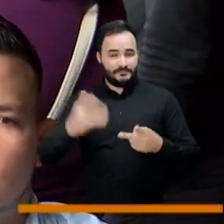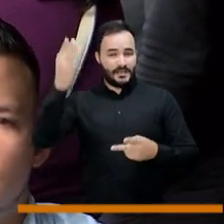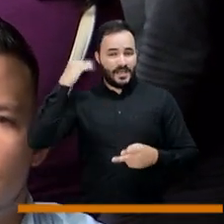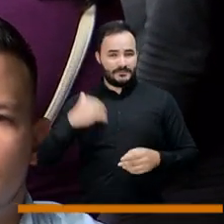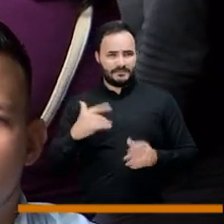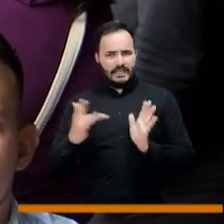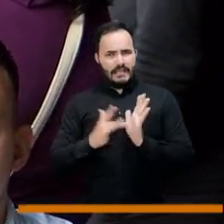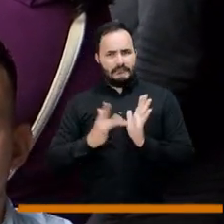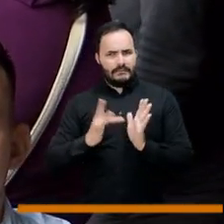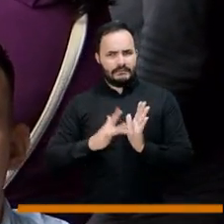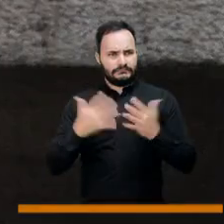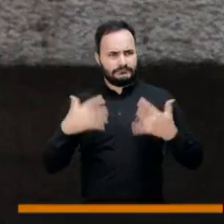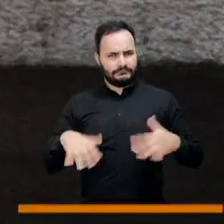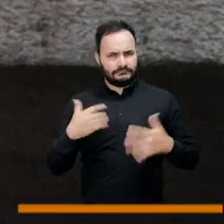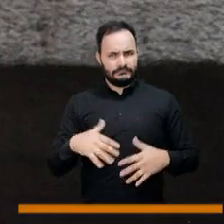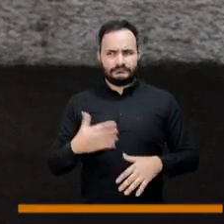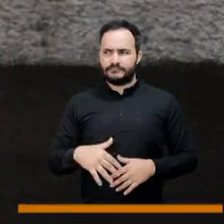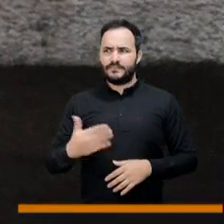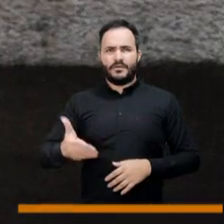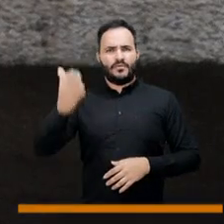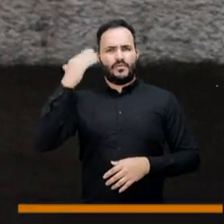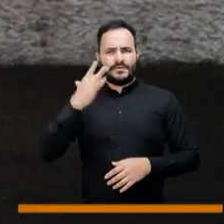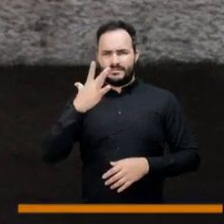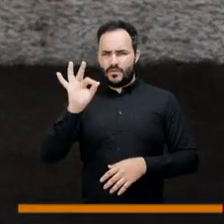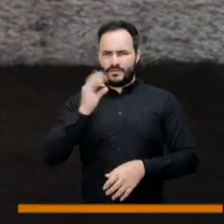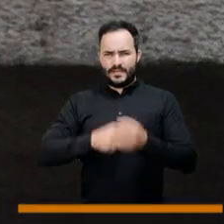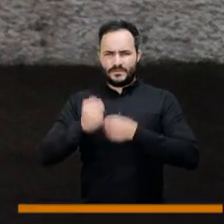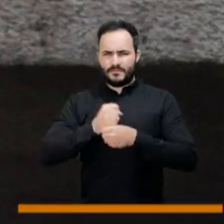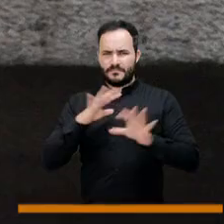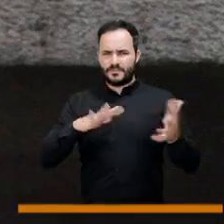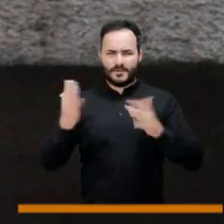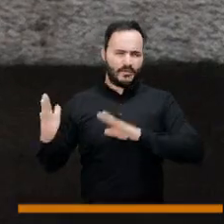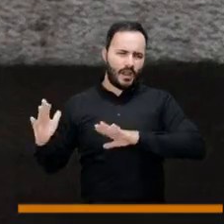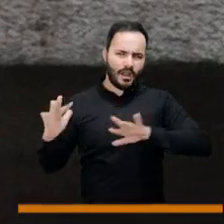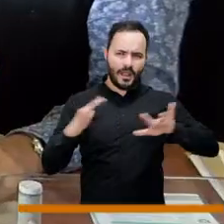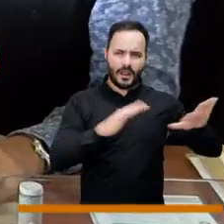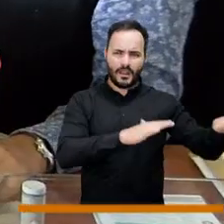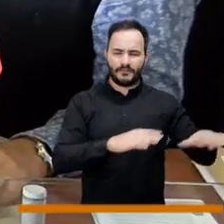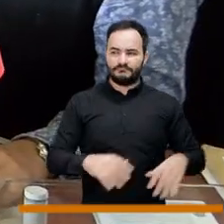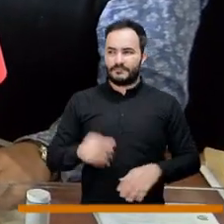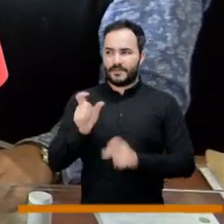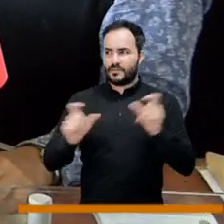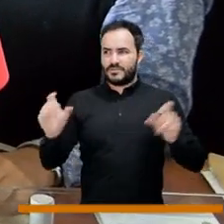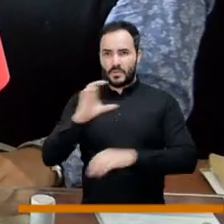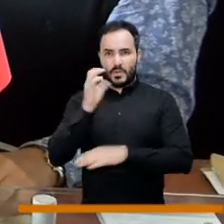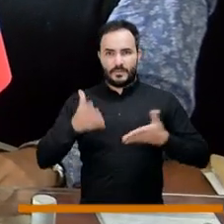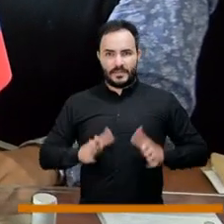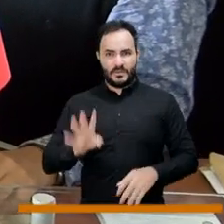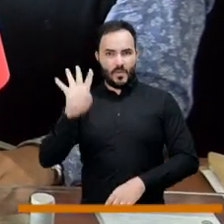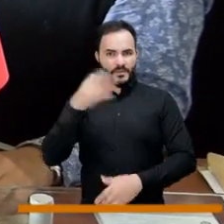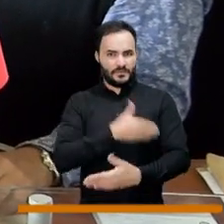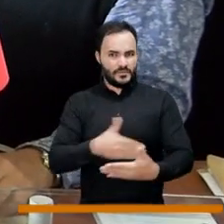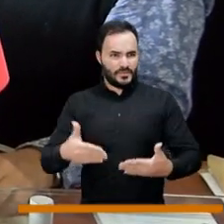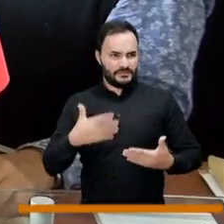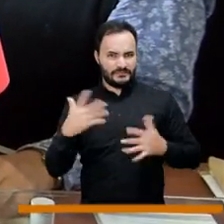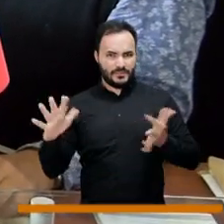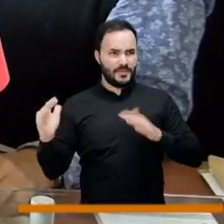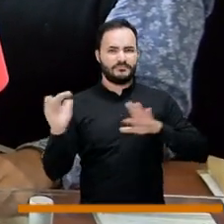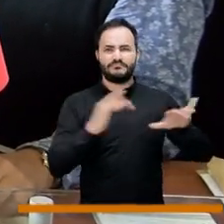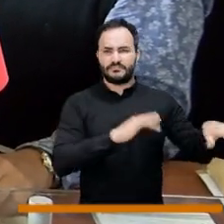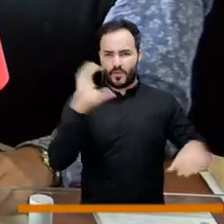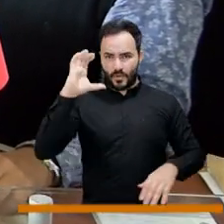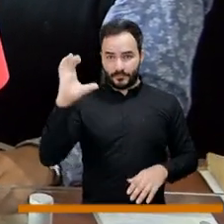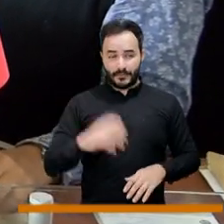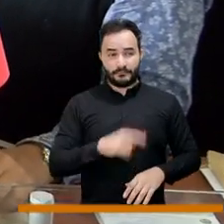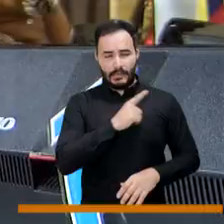de colombianos durante 50 años. Pero Venezuela era el país más rico de Latinoamérica. Todavía hoy está parado sobre una mina de oro porque